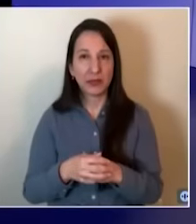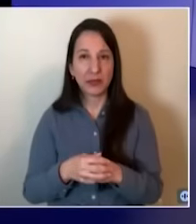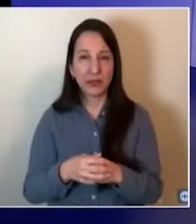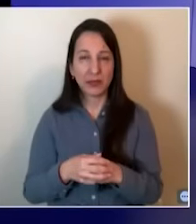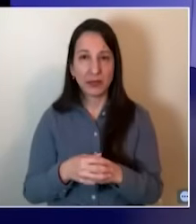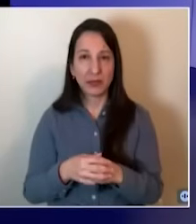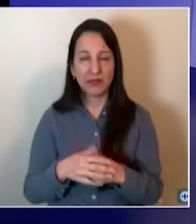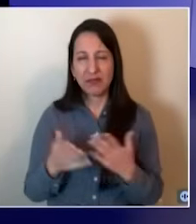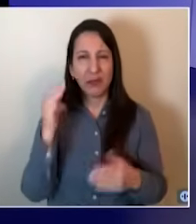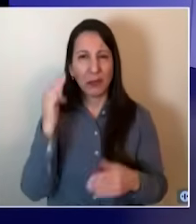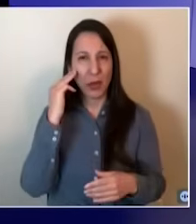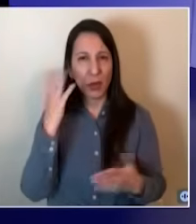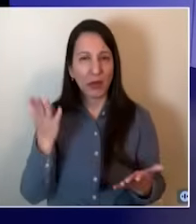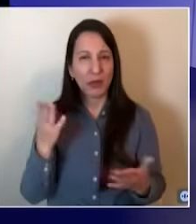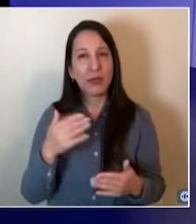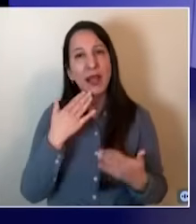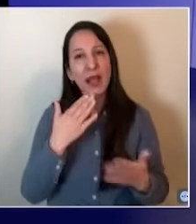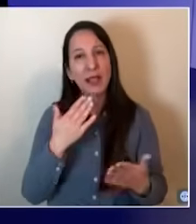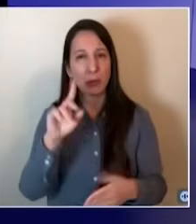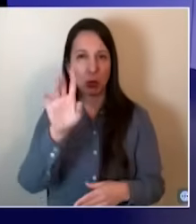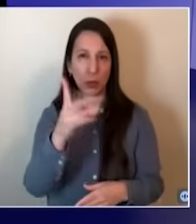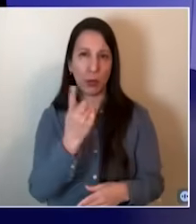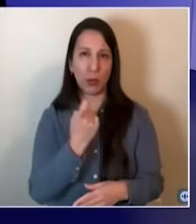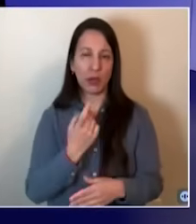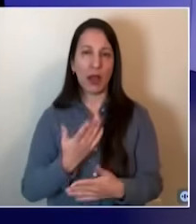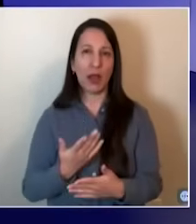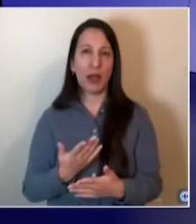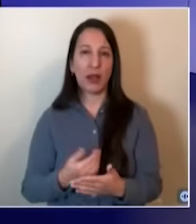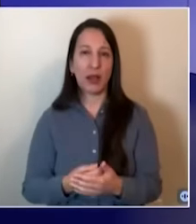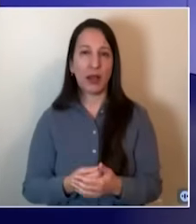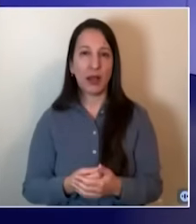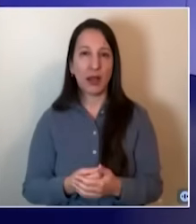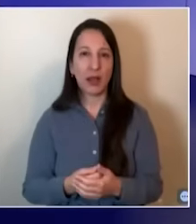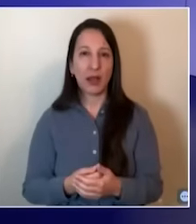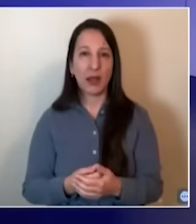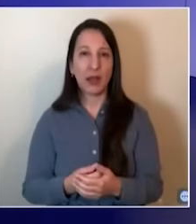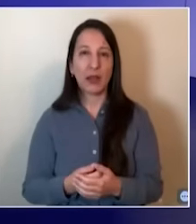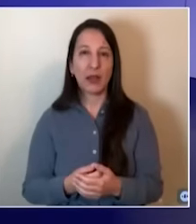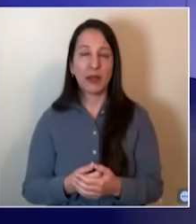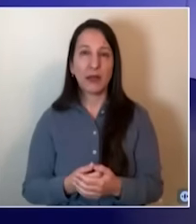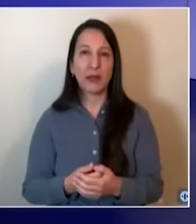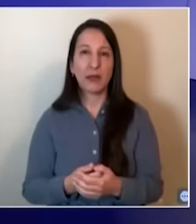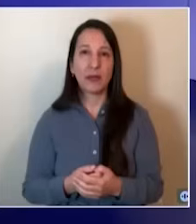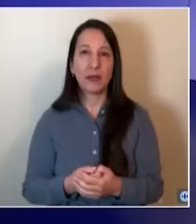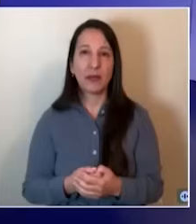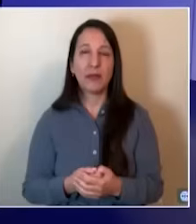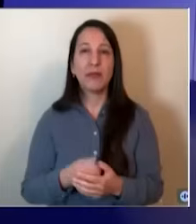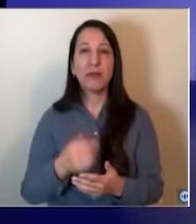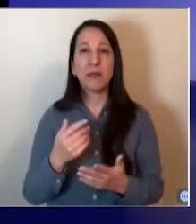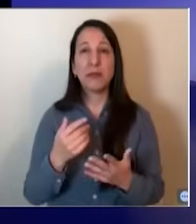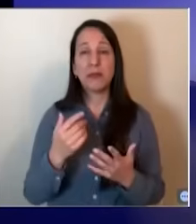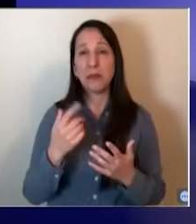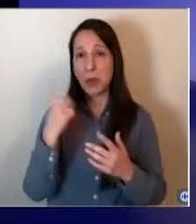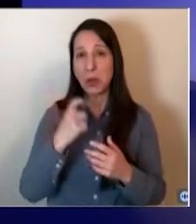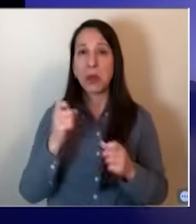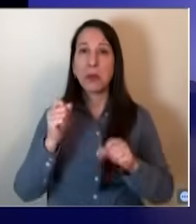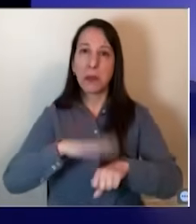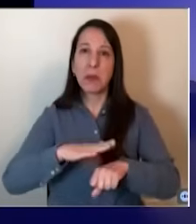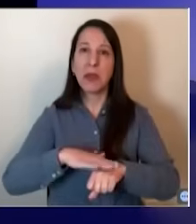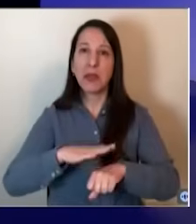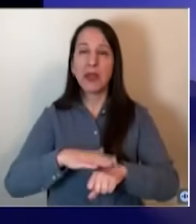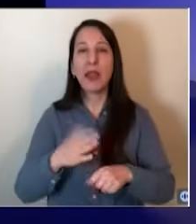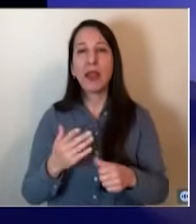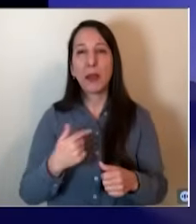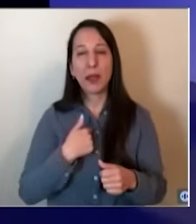Maduremos. Y le agradezco la pregunta, porque es ese tipo de pregunta que me permite a mí, con un poco